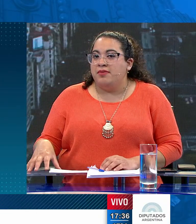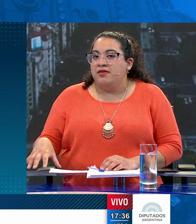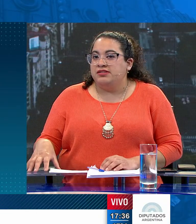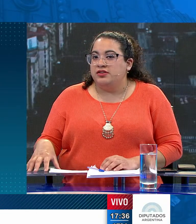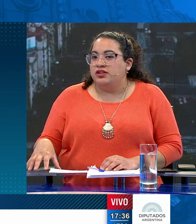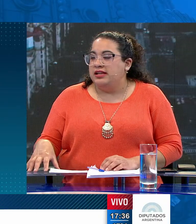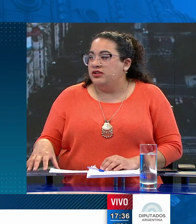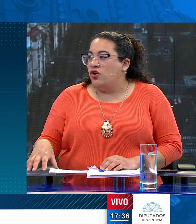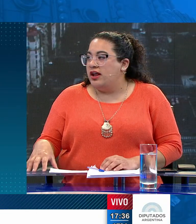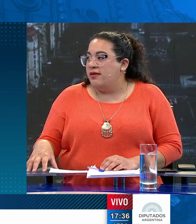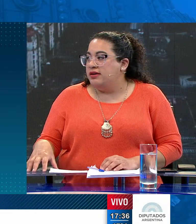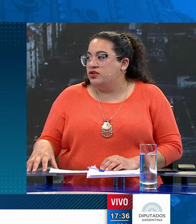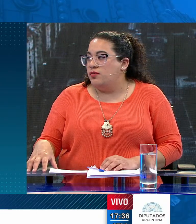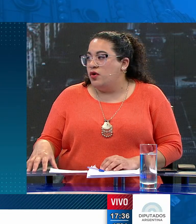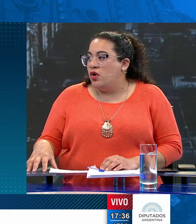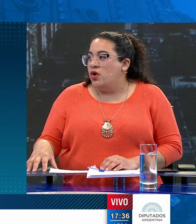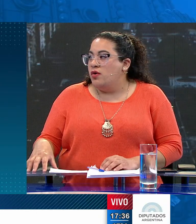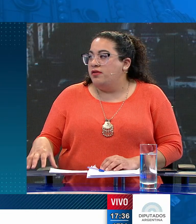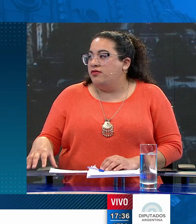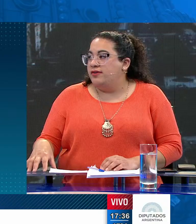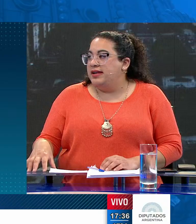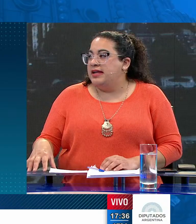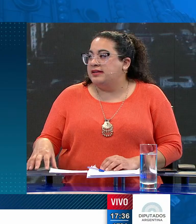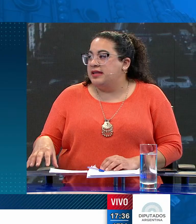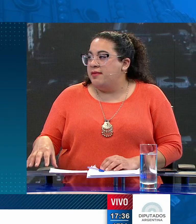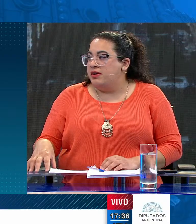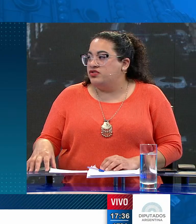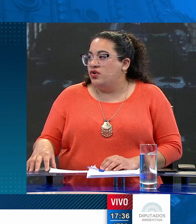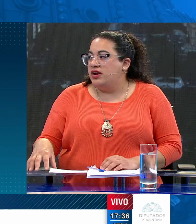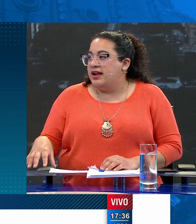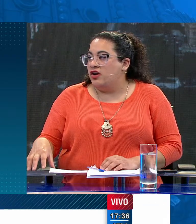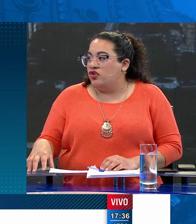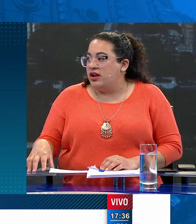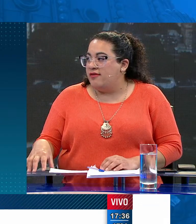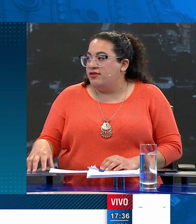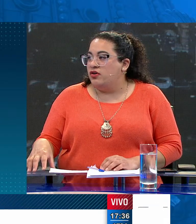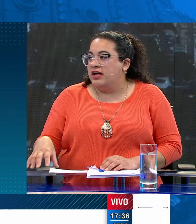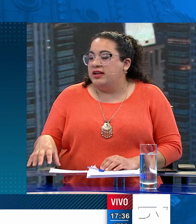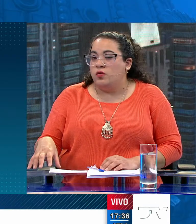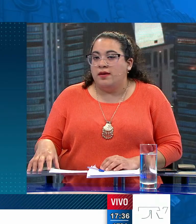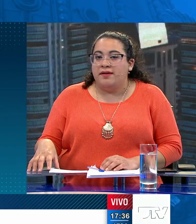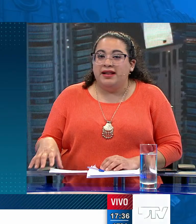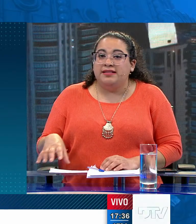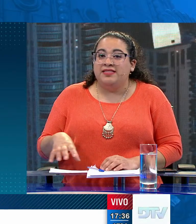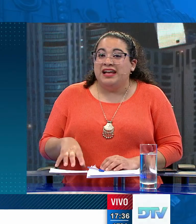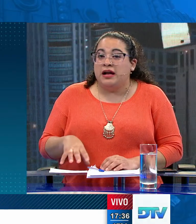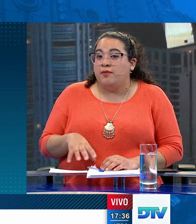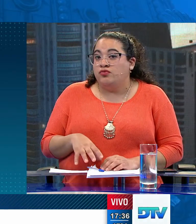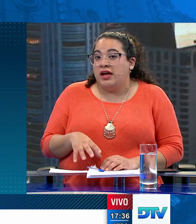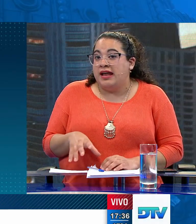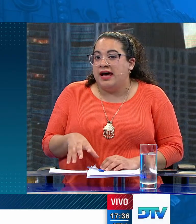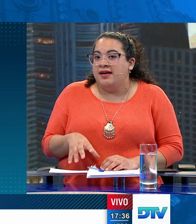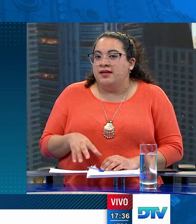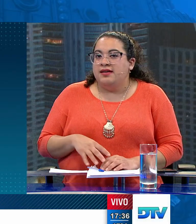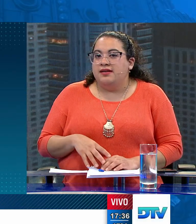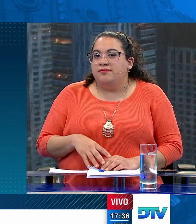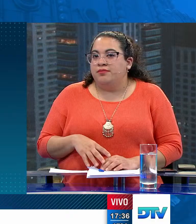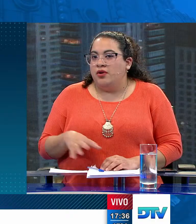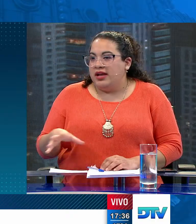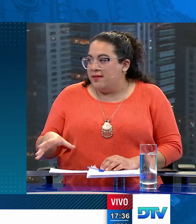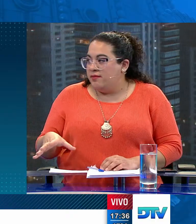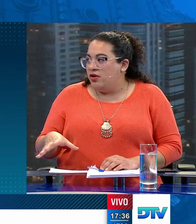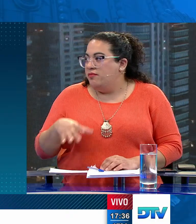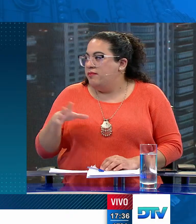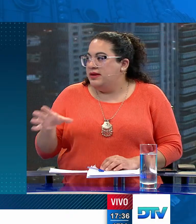la prevención de delitos graves como pedofilia, trata de personas, narcotráfico, que de ninguna manera tendría que apuntar a,